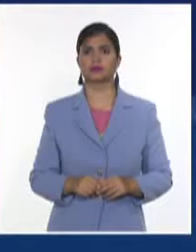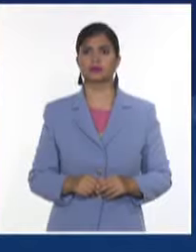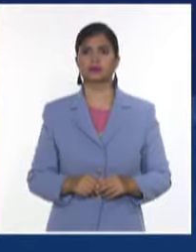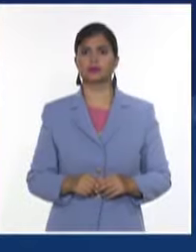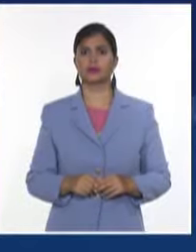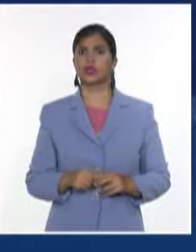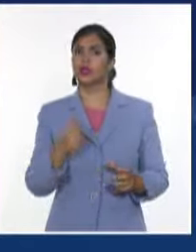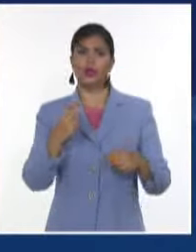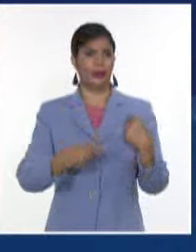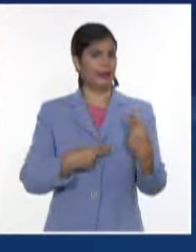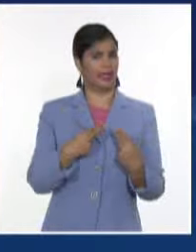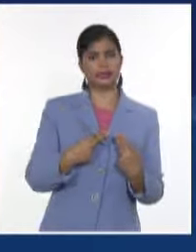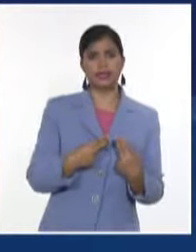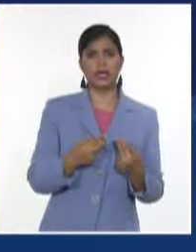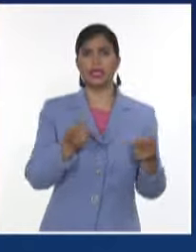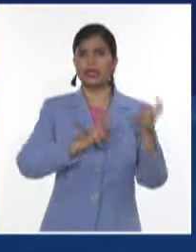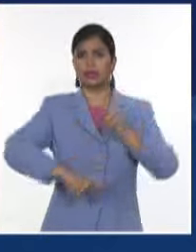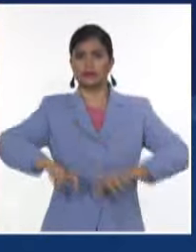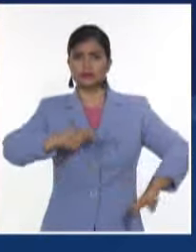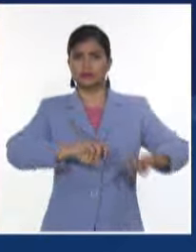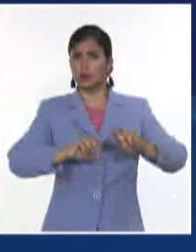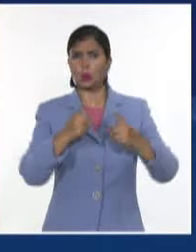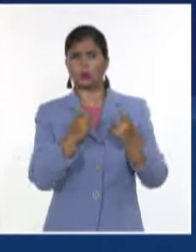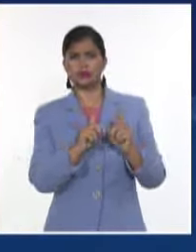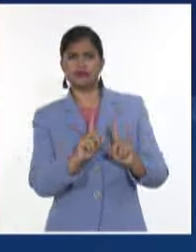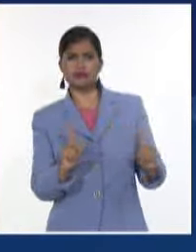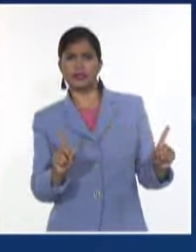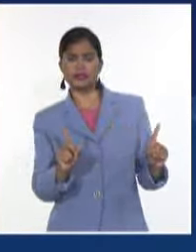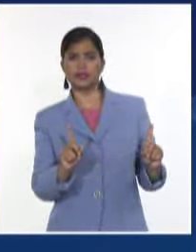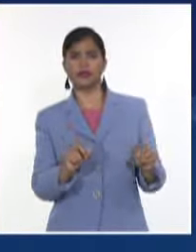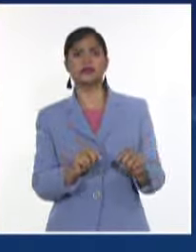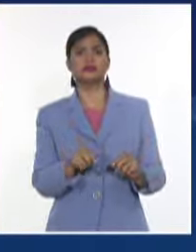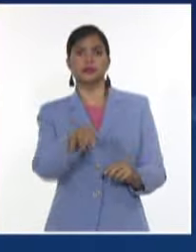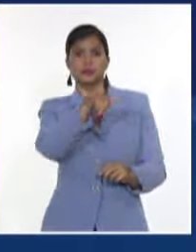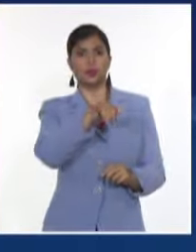investigación, nada. Tiene nulidad. Un cubano tiene que actuar como cubano. Es cubano.